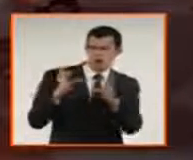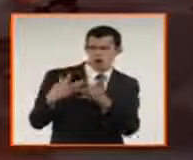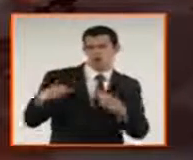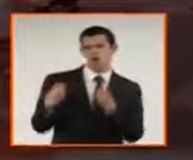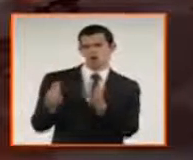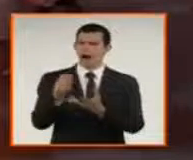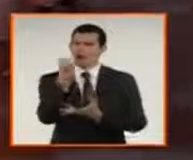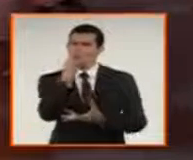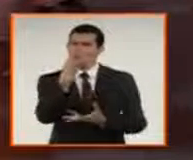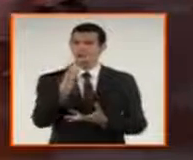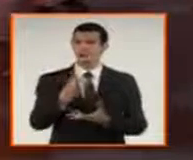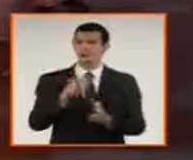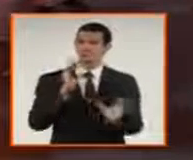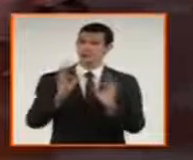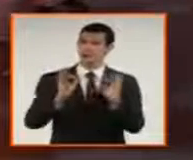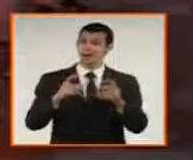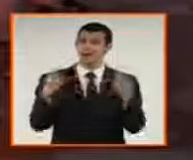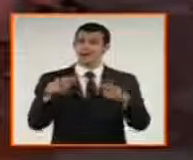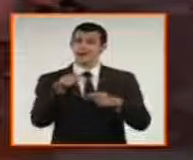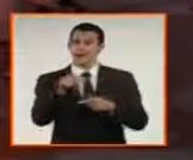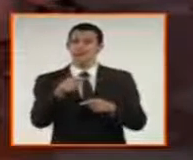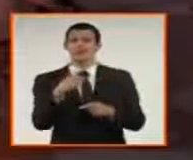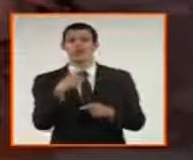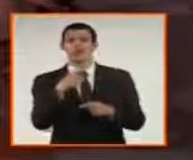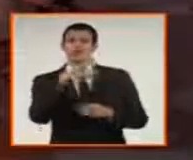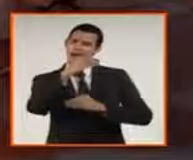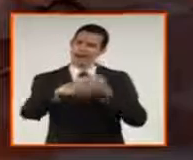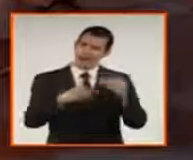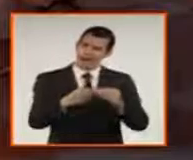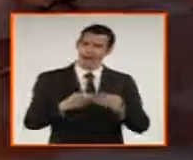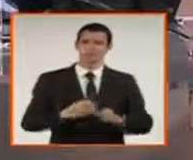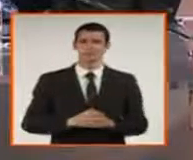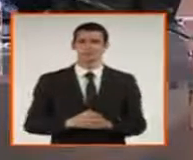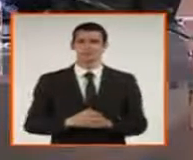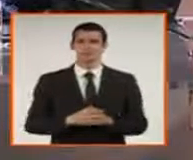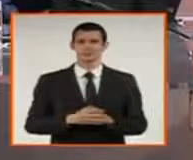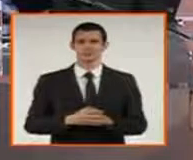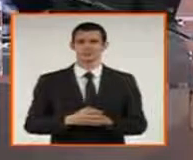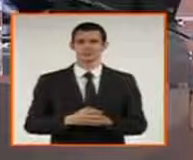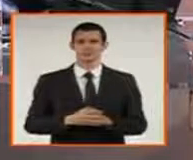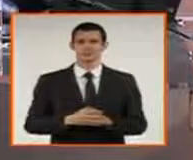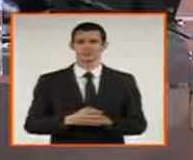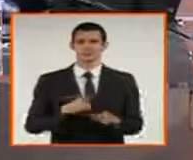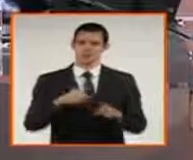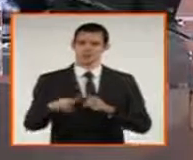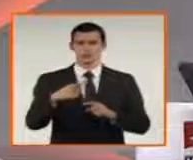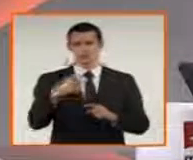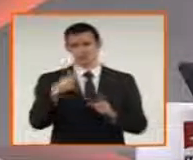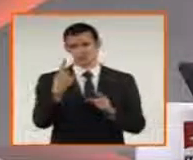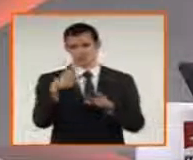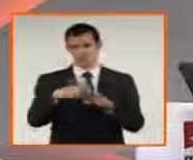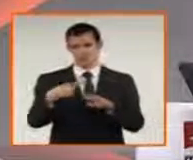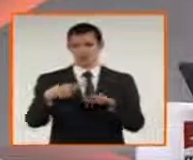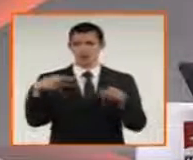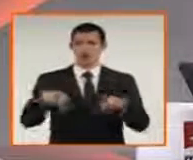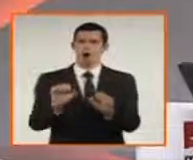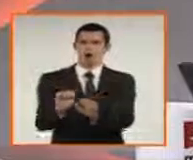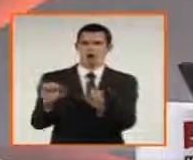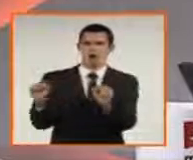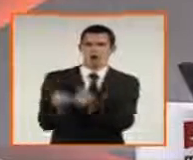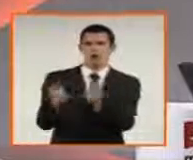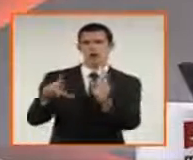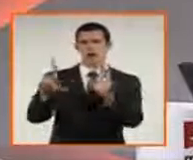legal, legal de alimentos. Esa es la que está relacionada con el estado de necesidad y con el parentesco. Y con el parentesco, el matrimonio. De manera automática,